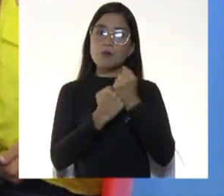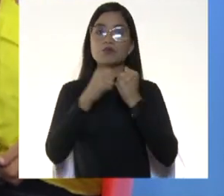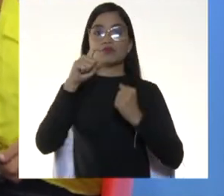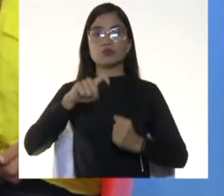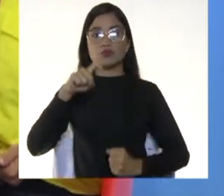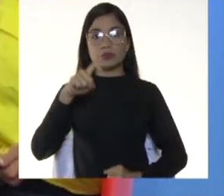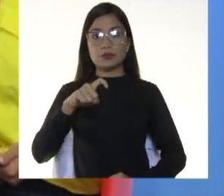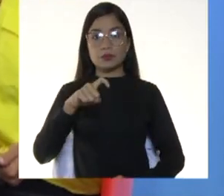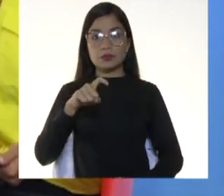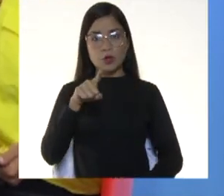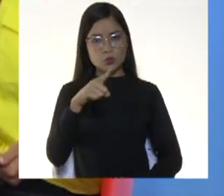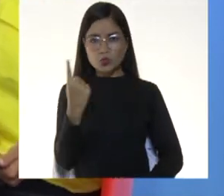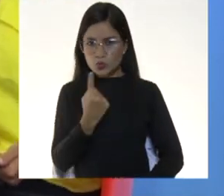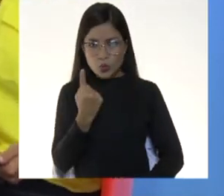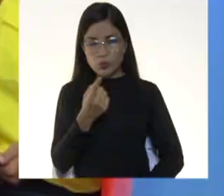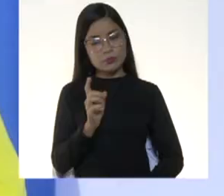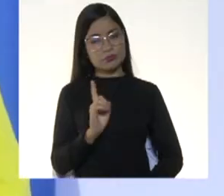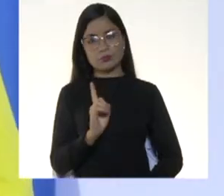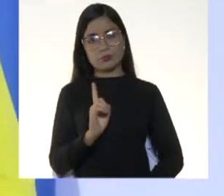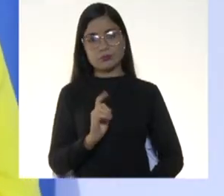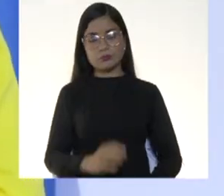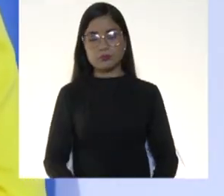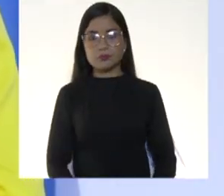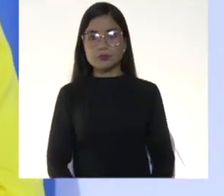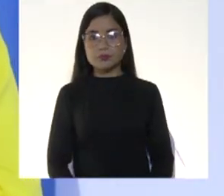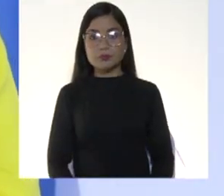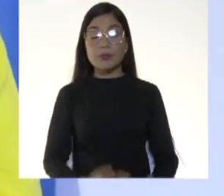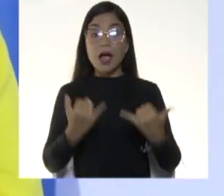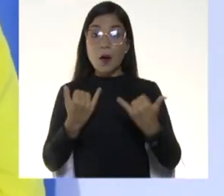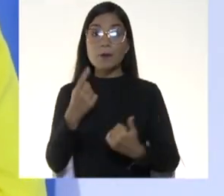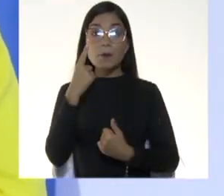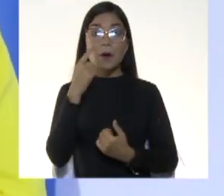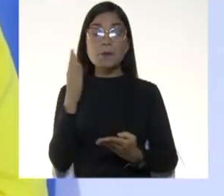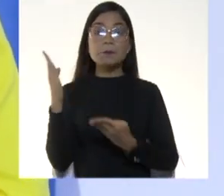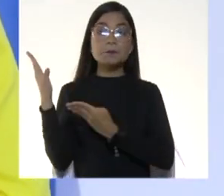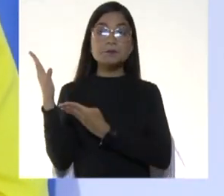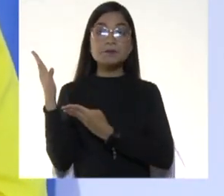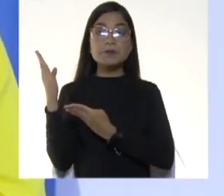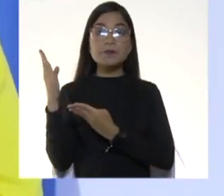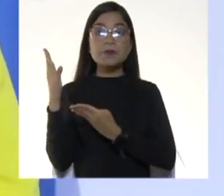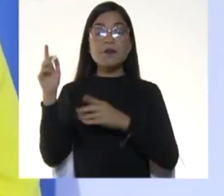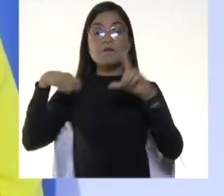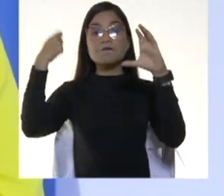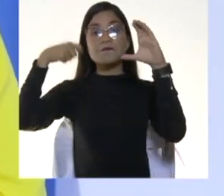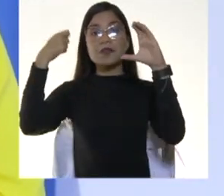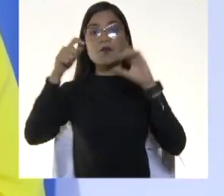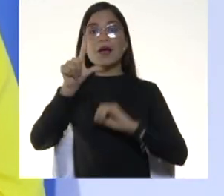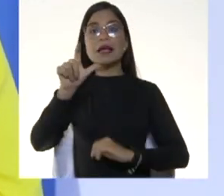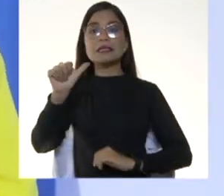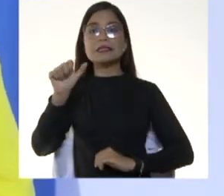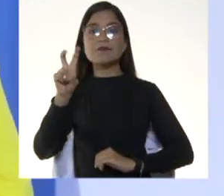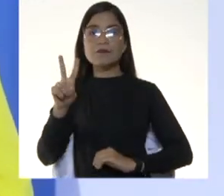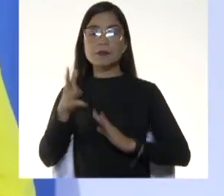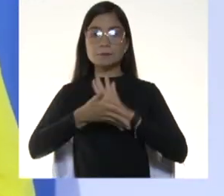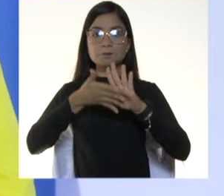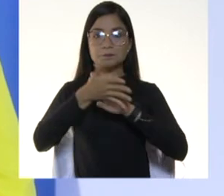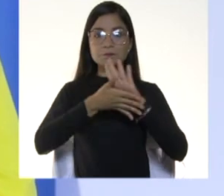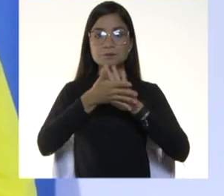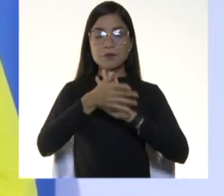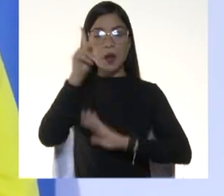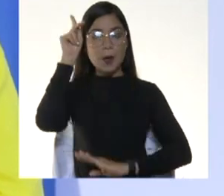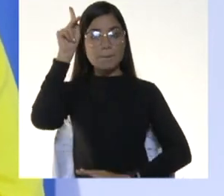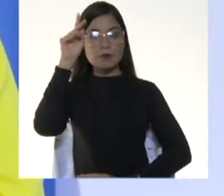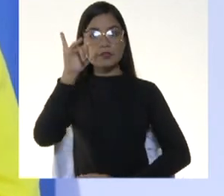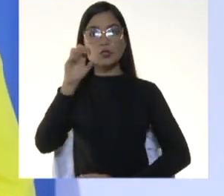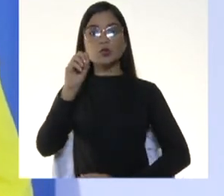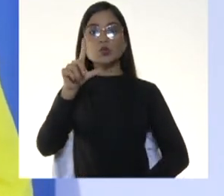que no estás solo. Ahora vamos a ver el primer video en lengua de señas venezolana de la mano de la